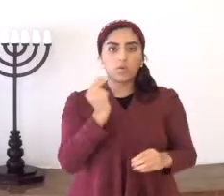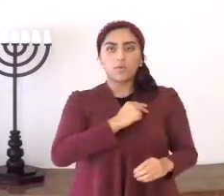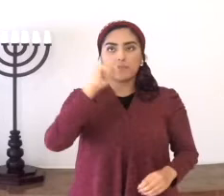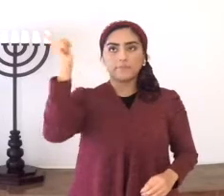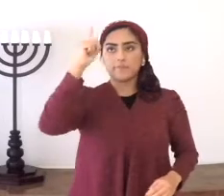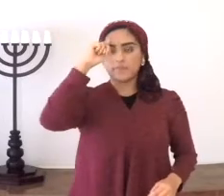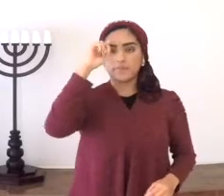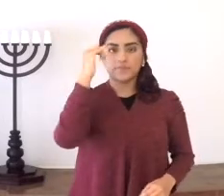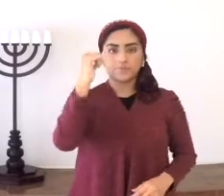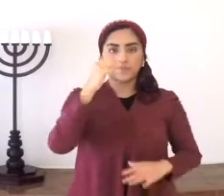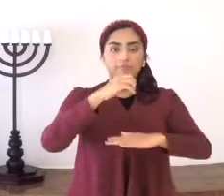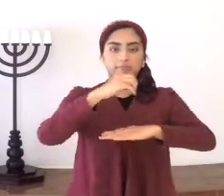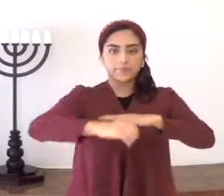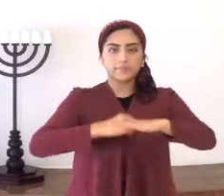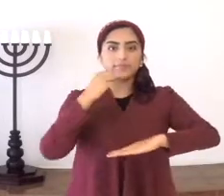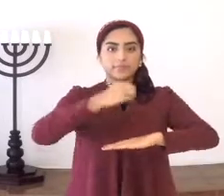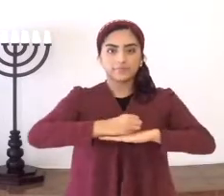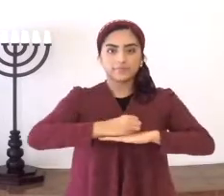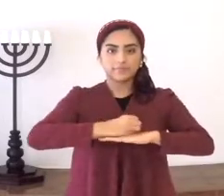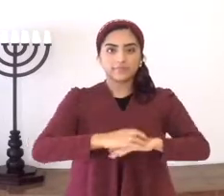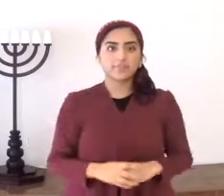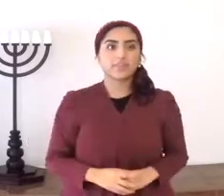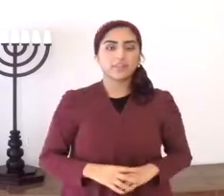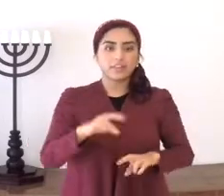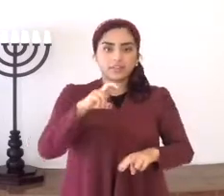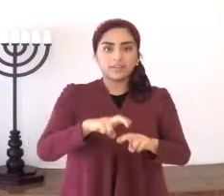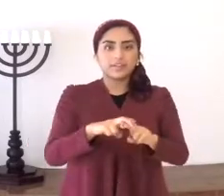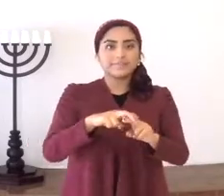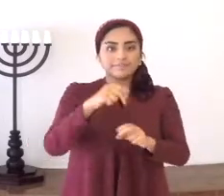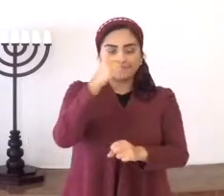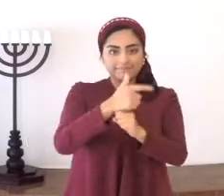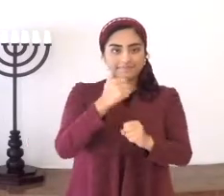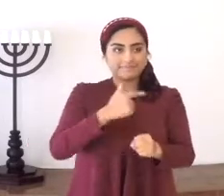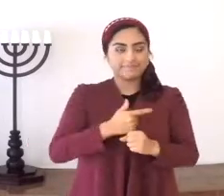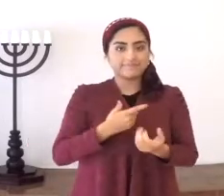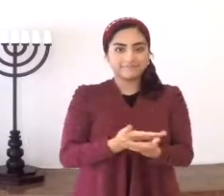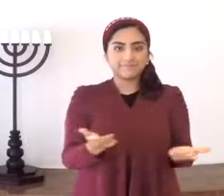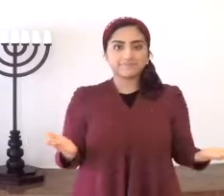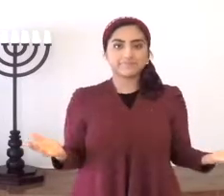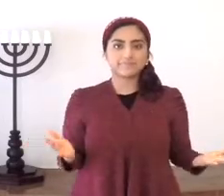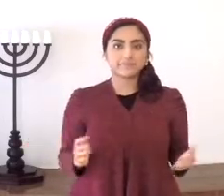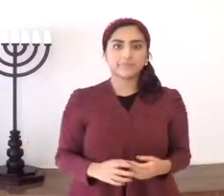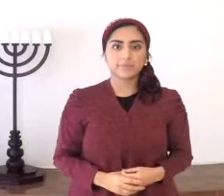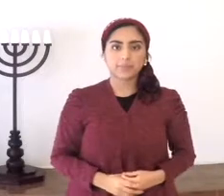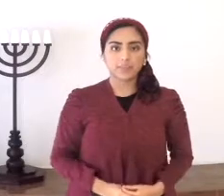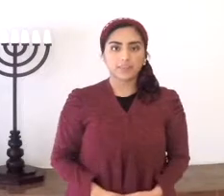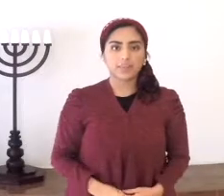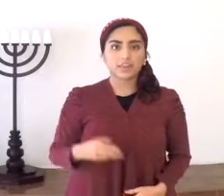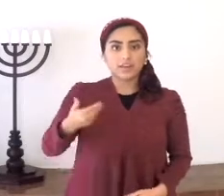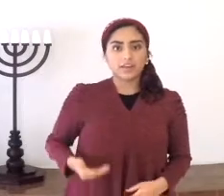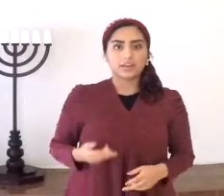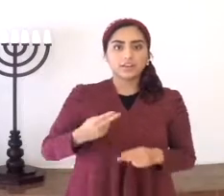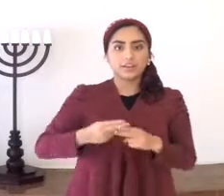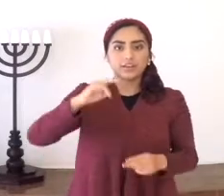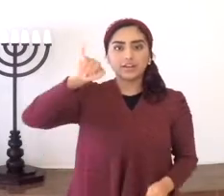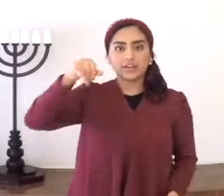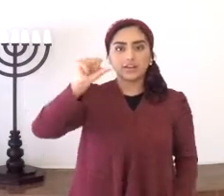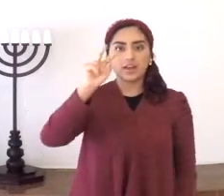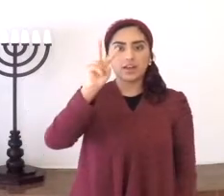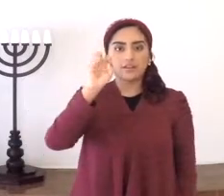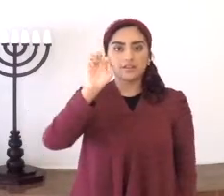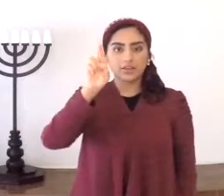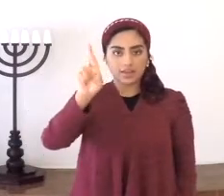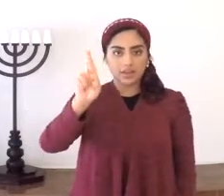quien nos ministre, hoy, mañana y por siempre. Omen, beomen. Siéntense, amados, por favor. Sheve Bakashá Ajín,